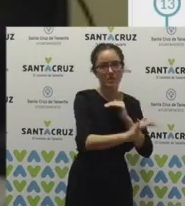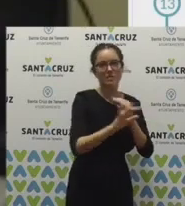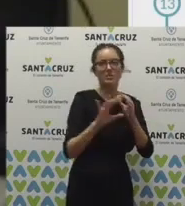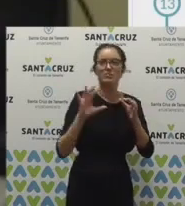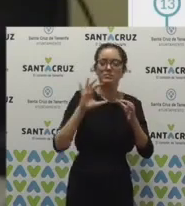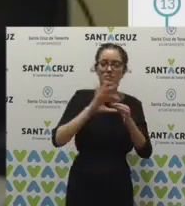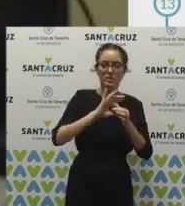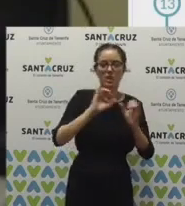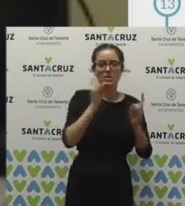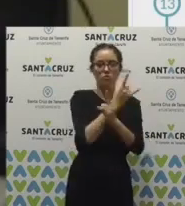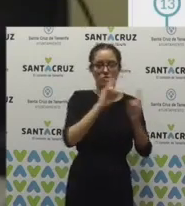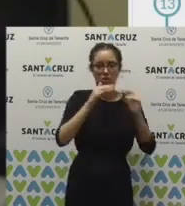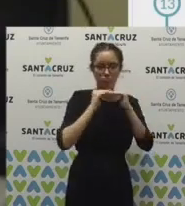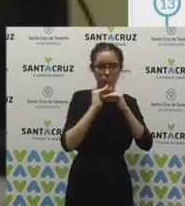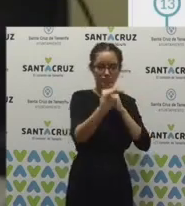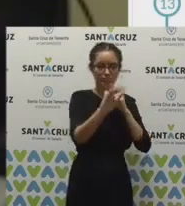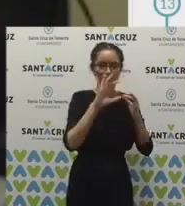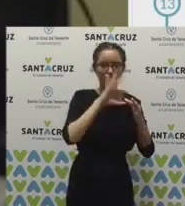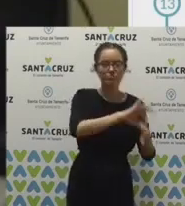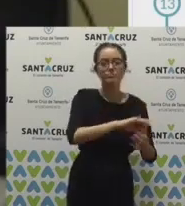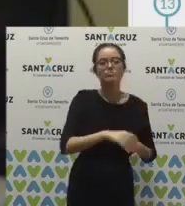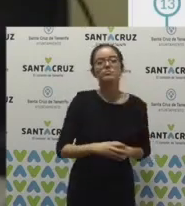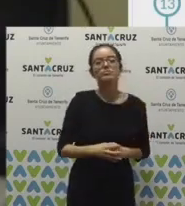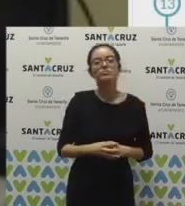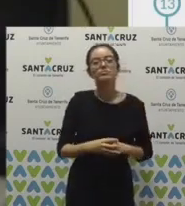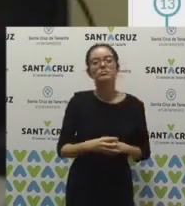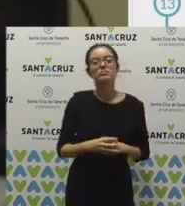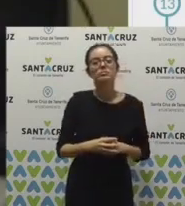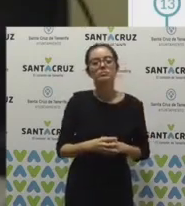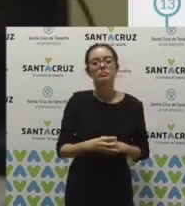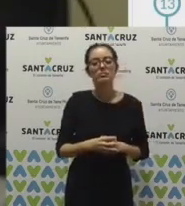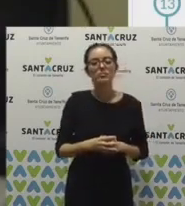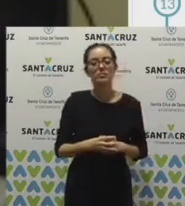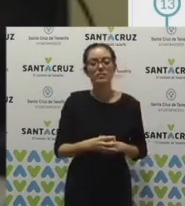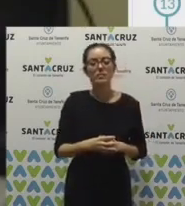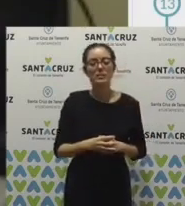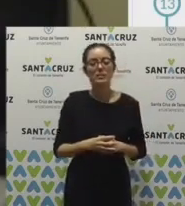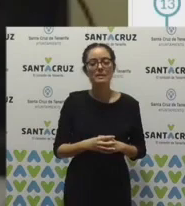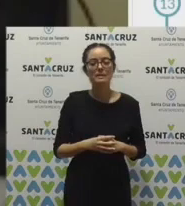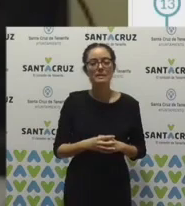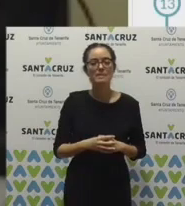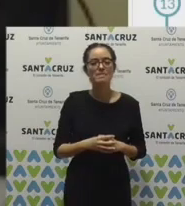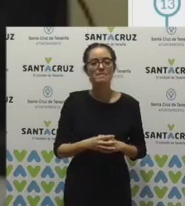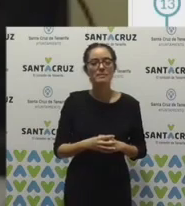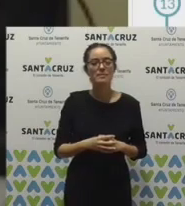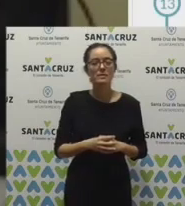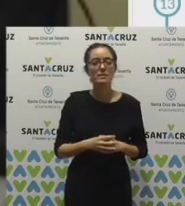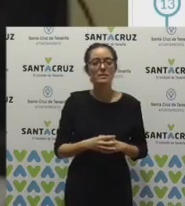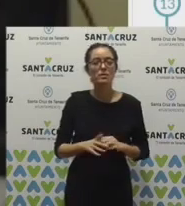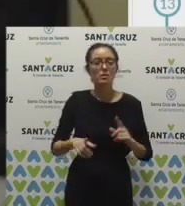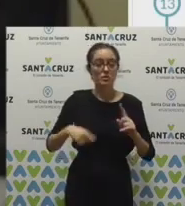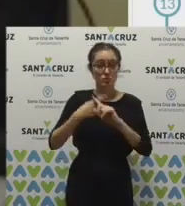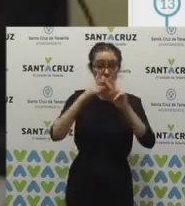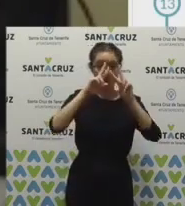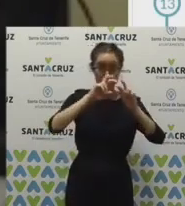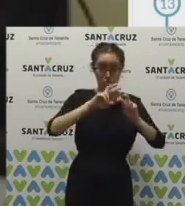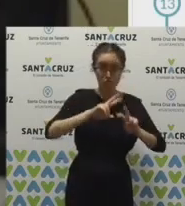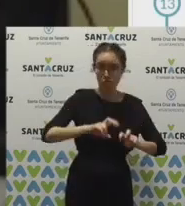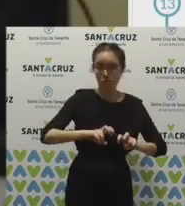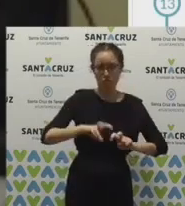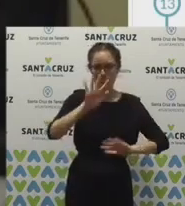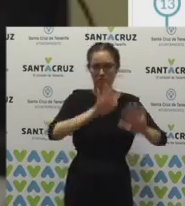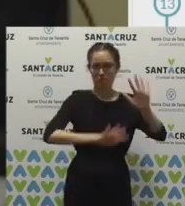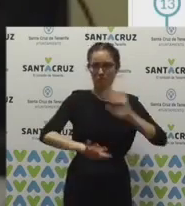de la naturaleza en cambio el aceite no trastornada el normal desarrollo del estudio y su entrega a la